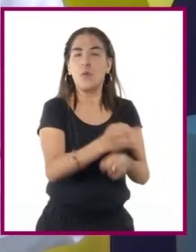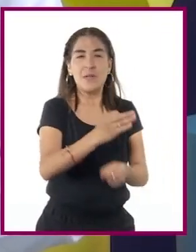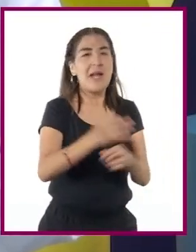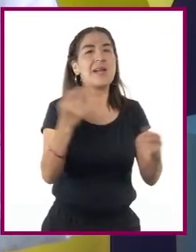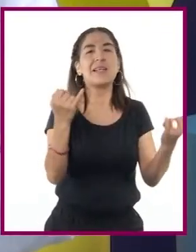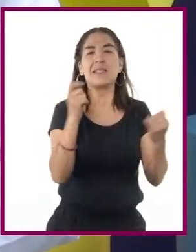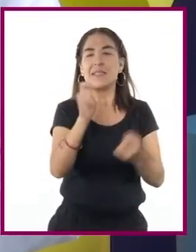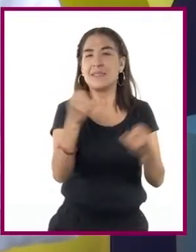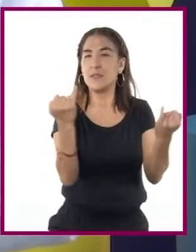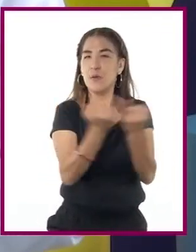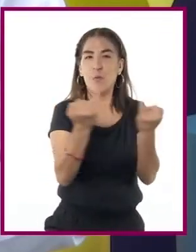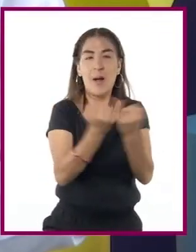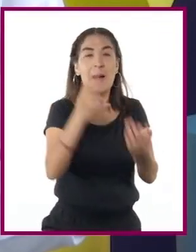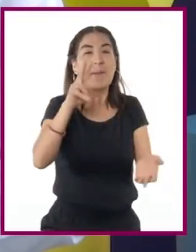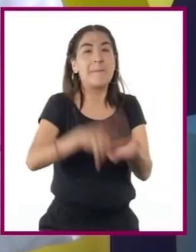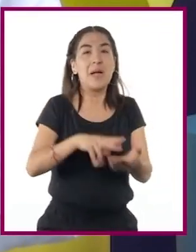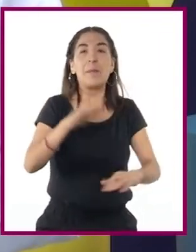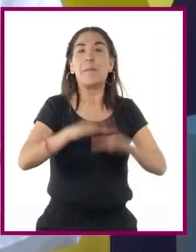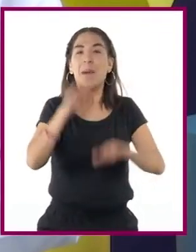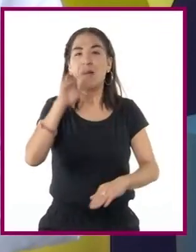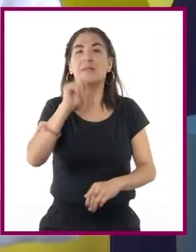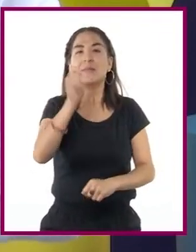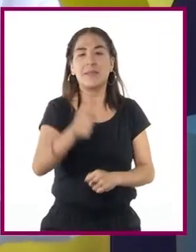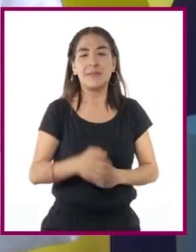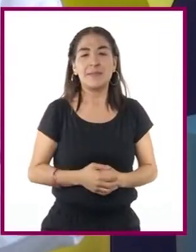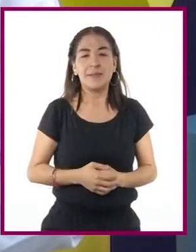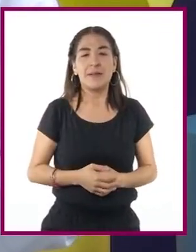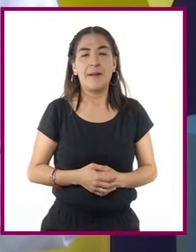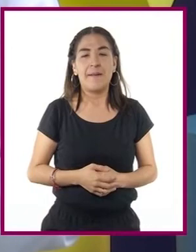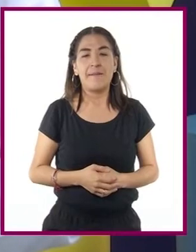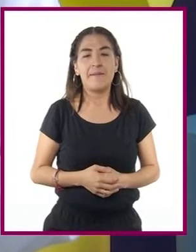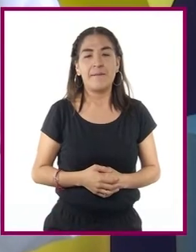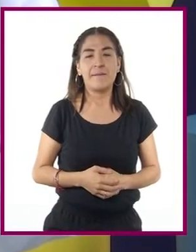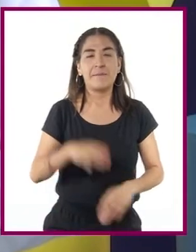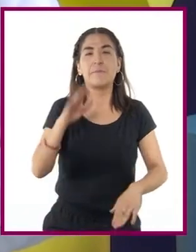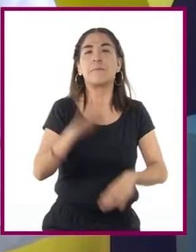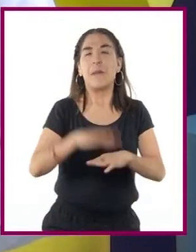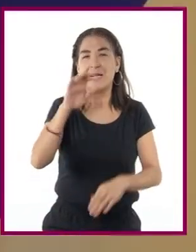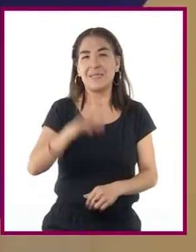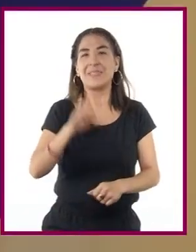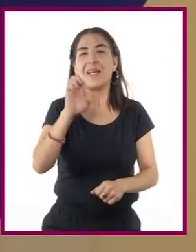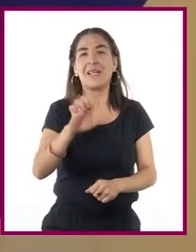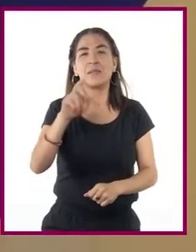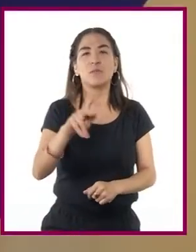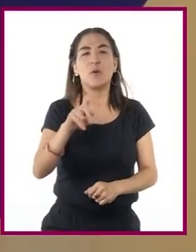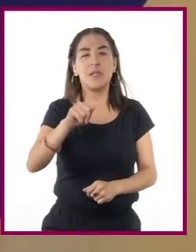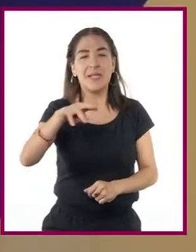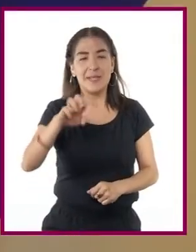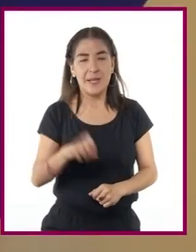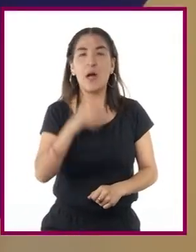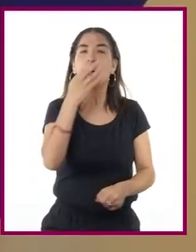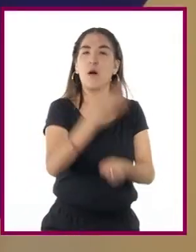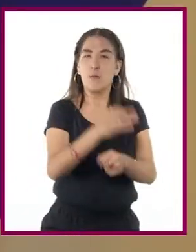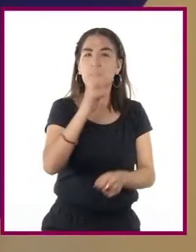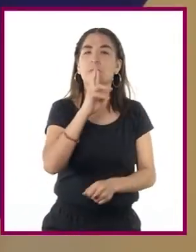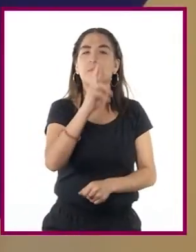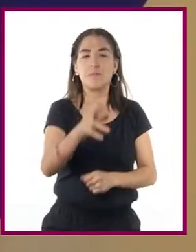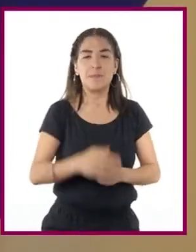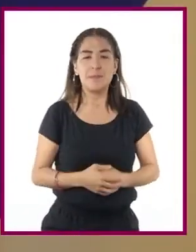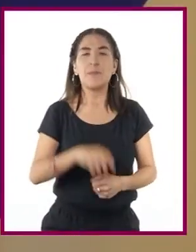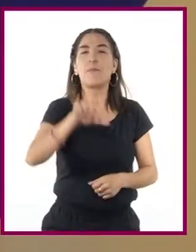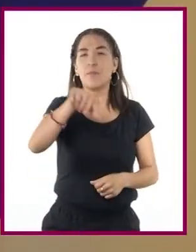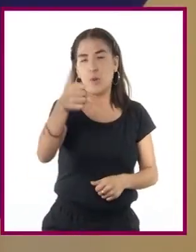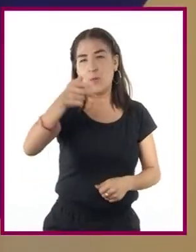iguales. El mayor valor corresponde a la potencia con mayor exponente. Ahora contestemos esta